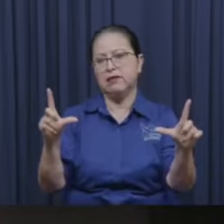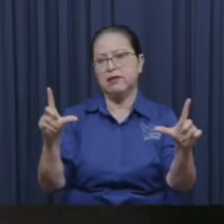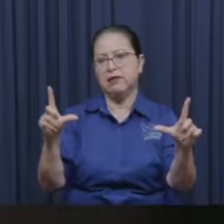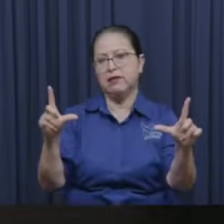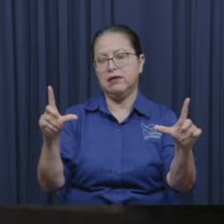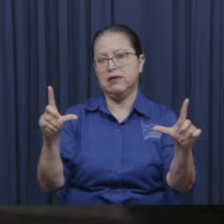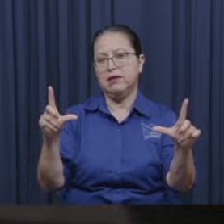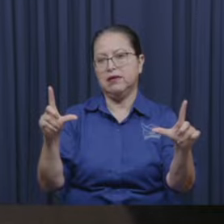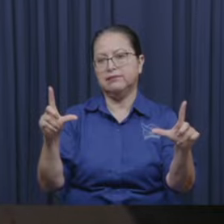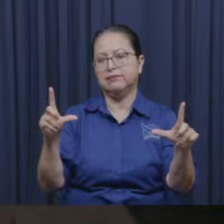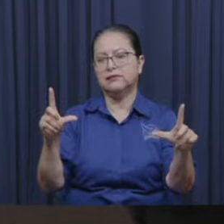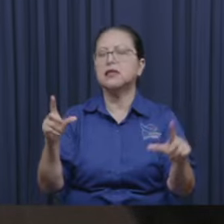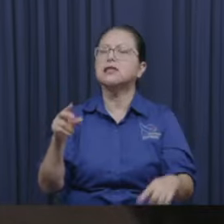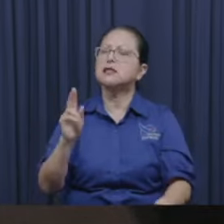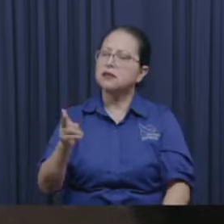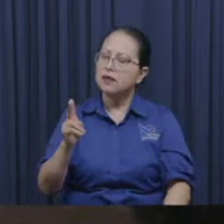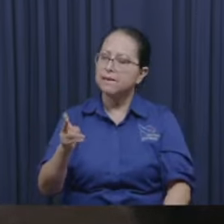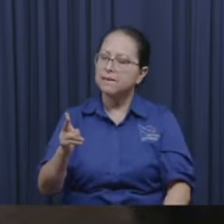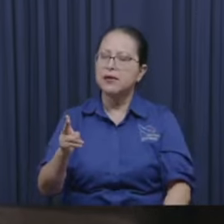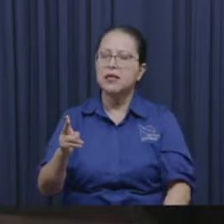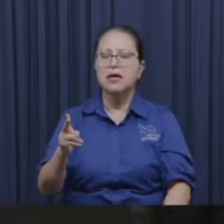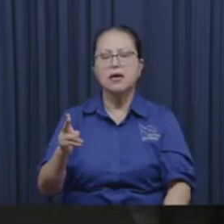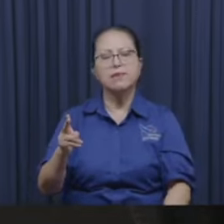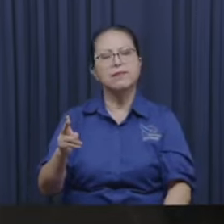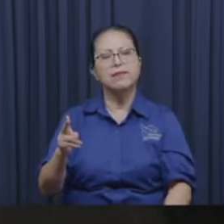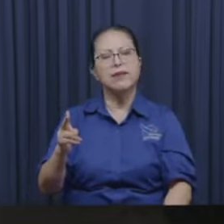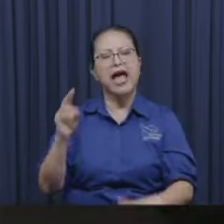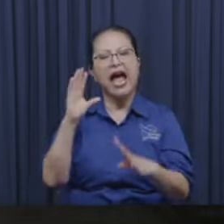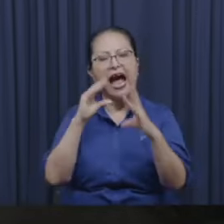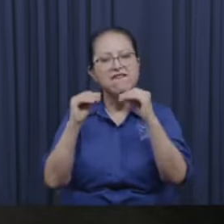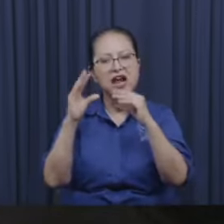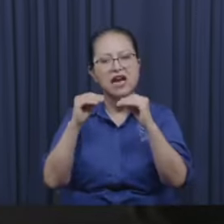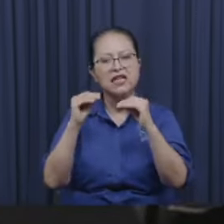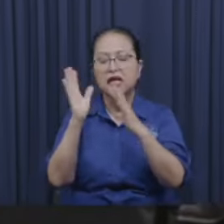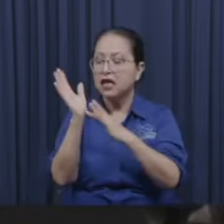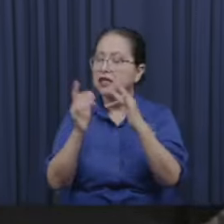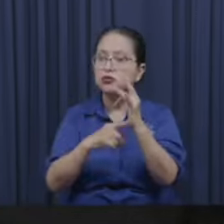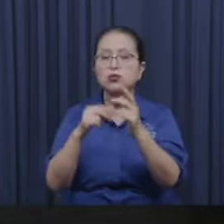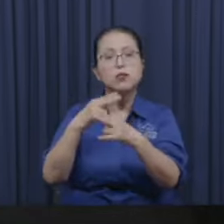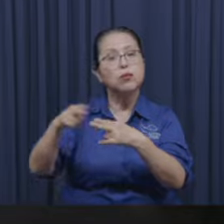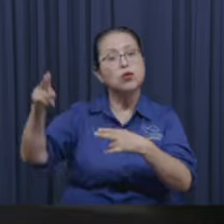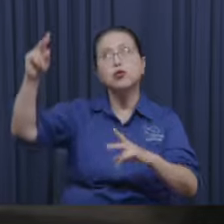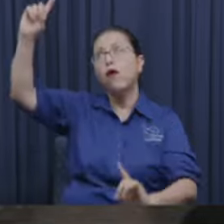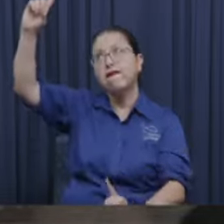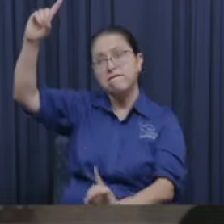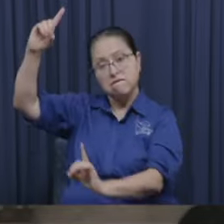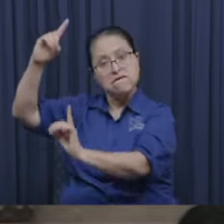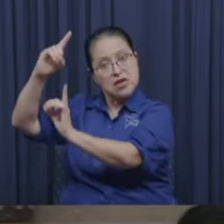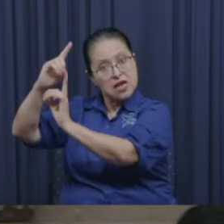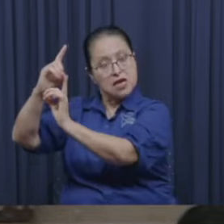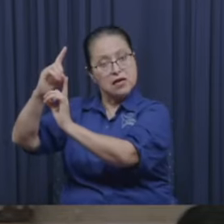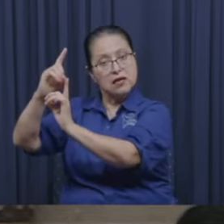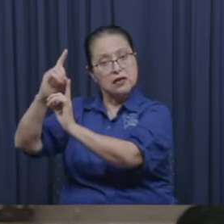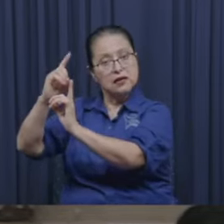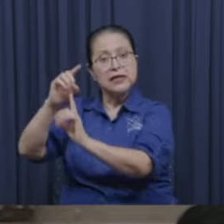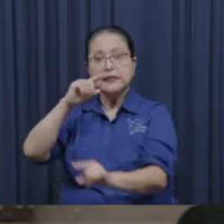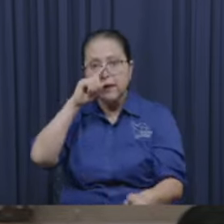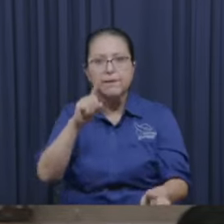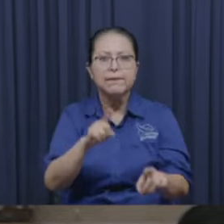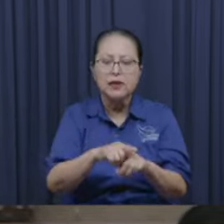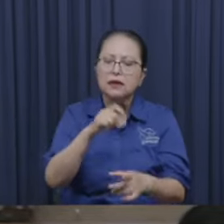no puedo dejar de de de enfocar el retorno del señor Jesucristo y si hablo de La Santa